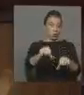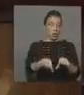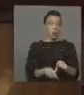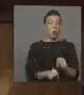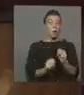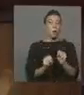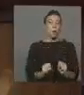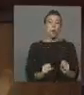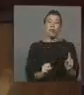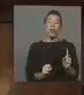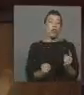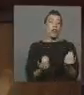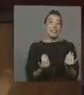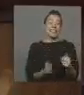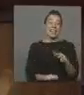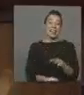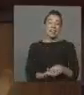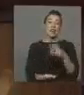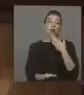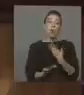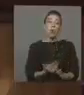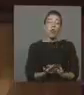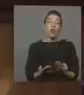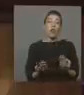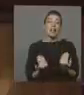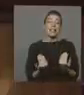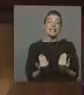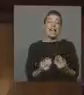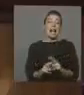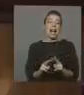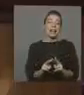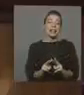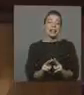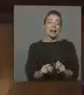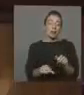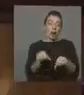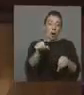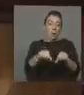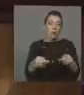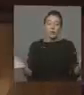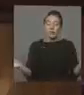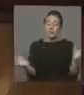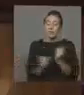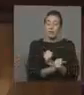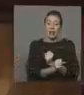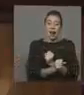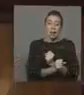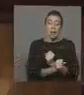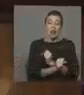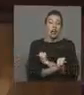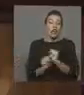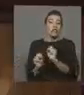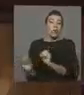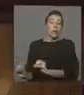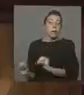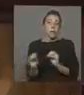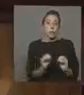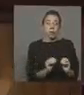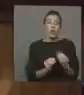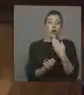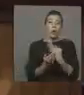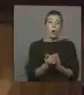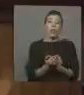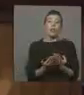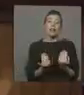Podrá prescindirse de la ratificación en caso de que se requiera realizar una atención médica inmediata o impostergable. Cuando se invoque